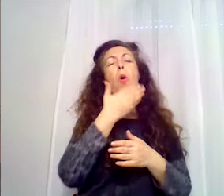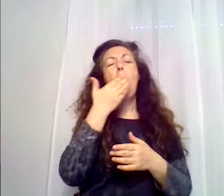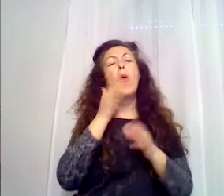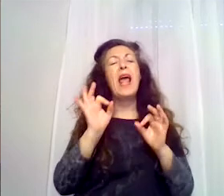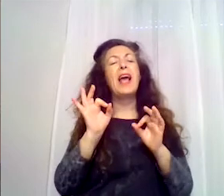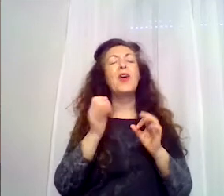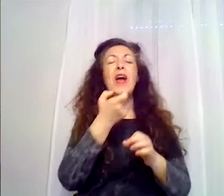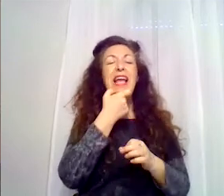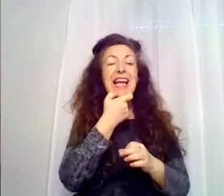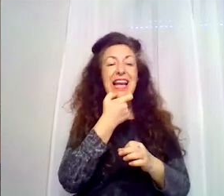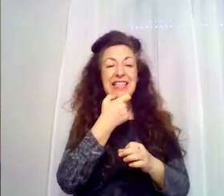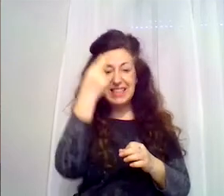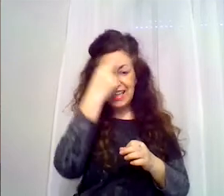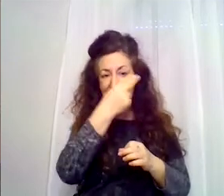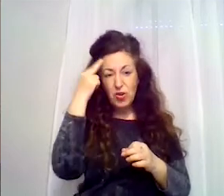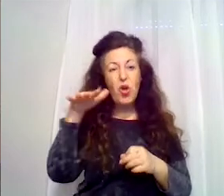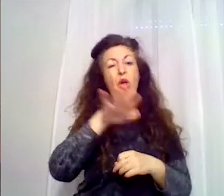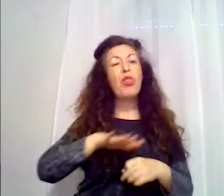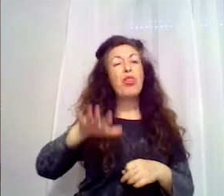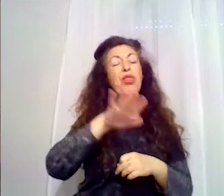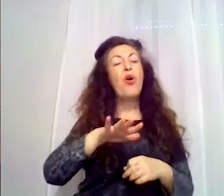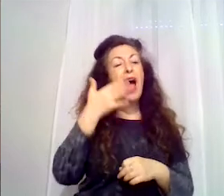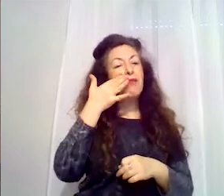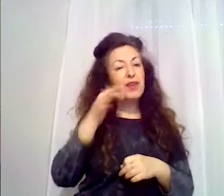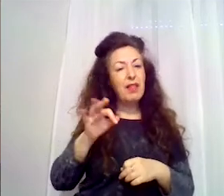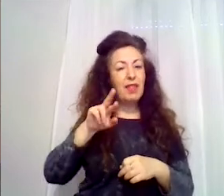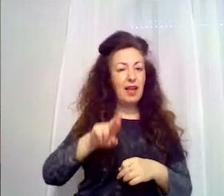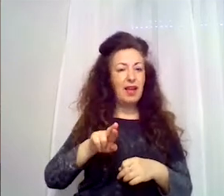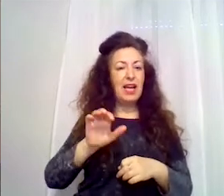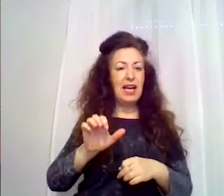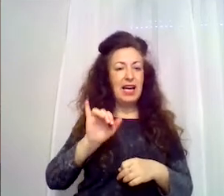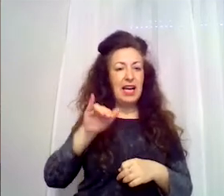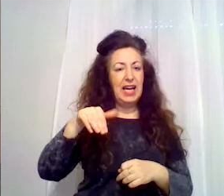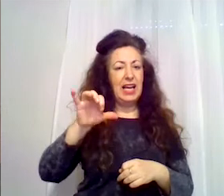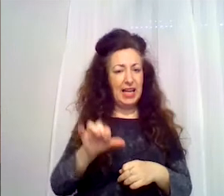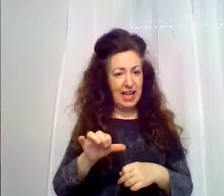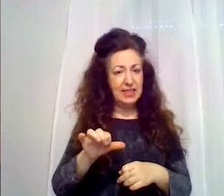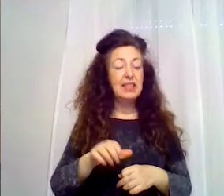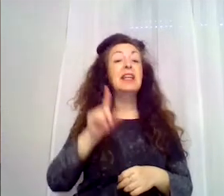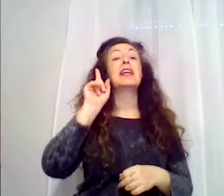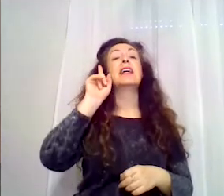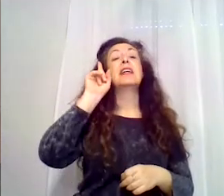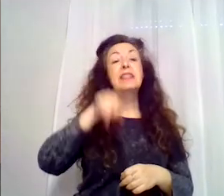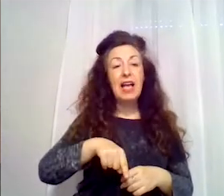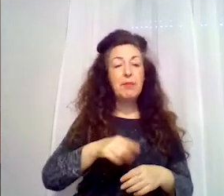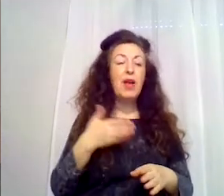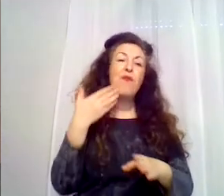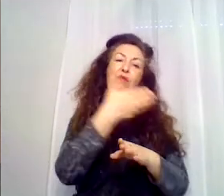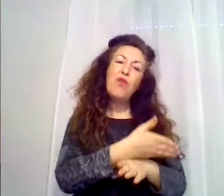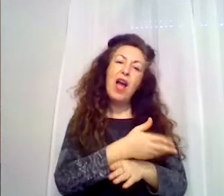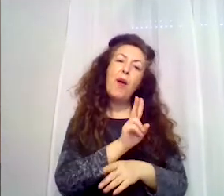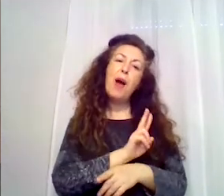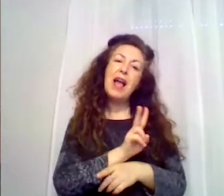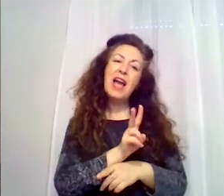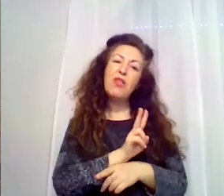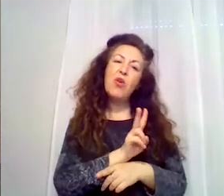a los pocos meses, es cuando aparece casi la figura de William Shakespeare y empieza a escribir sus obras, ¿no? Cuando